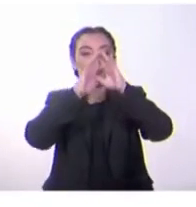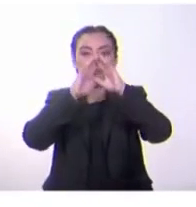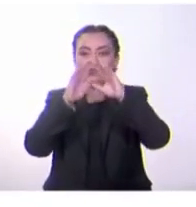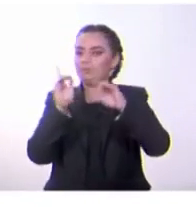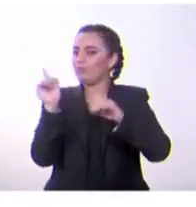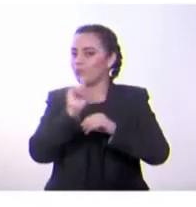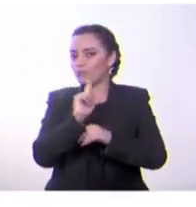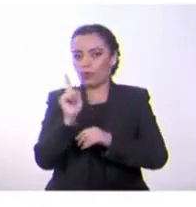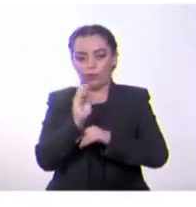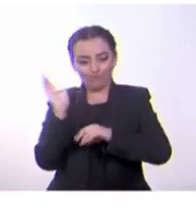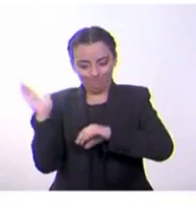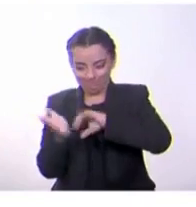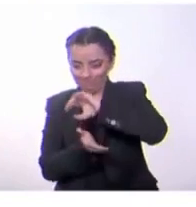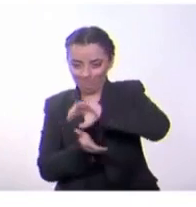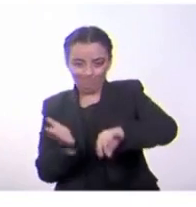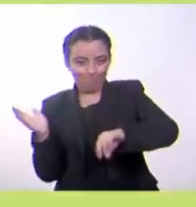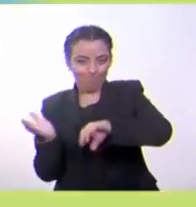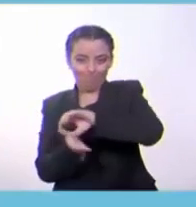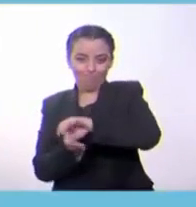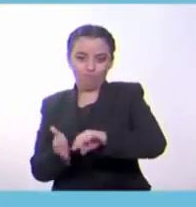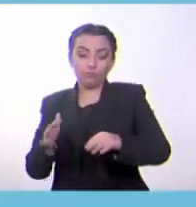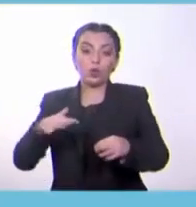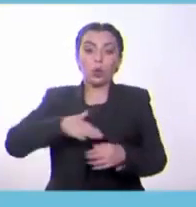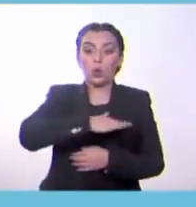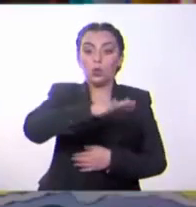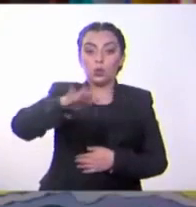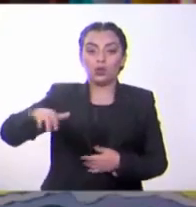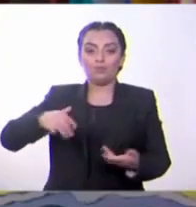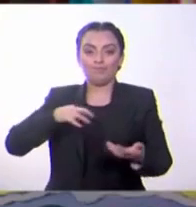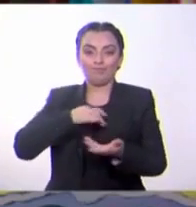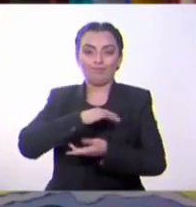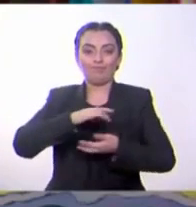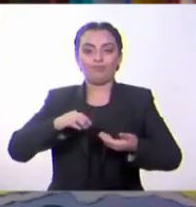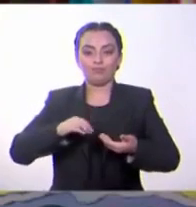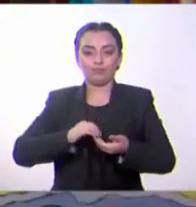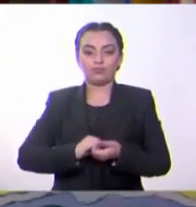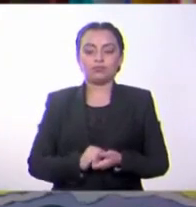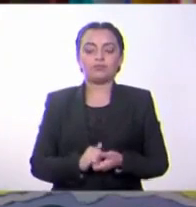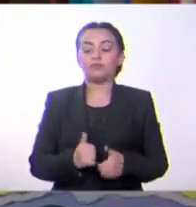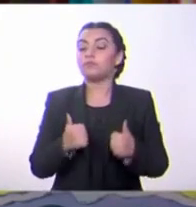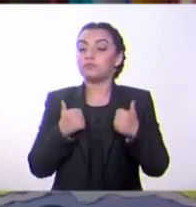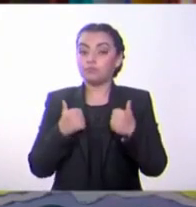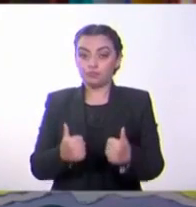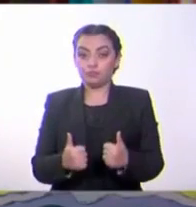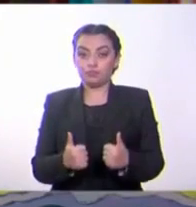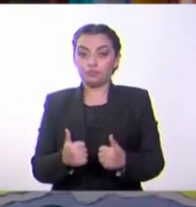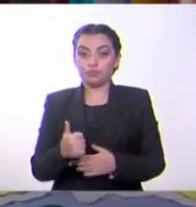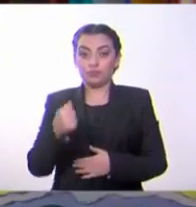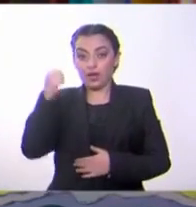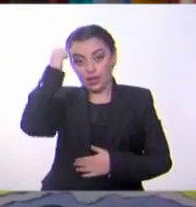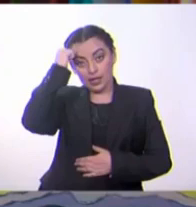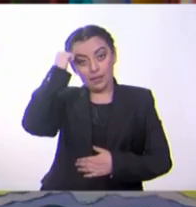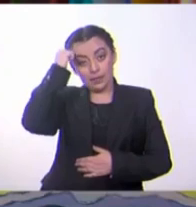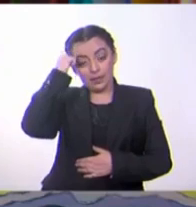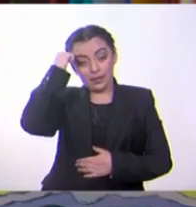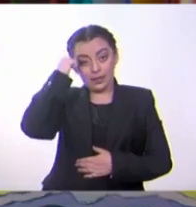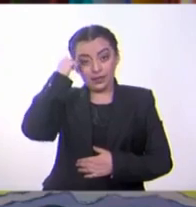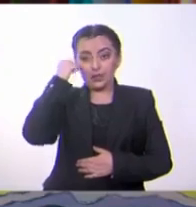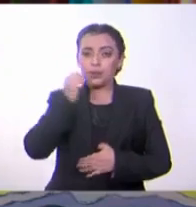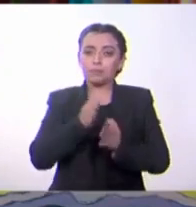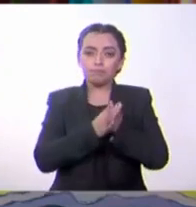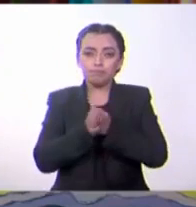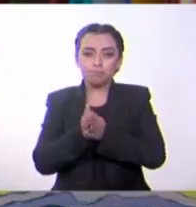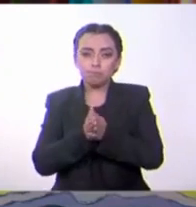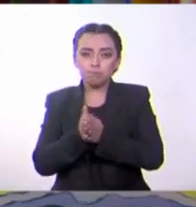conocidas como áreas naturales. Muy bien amigos, Hemos aprendido muchas cosas